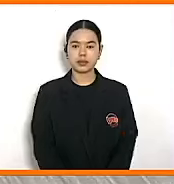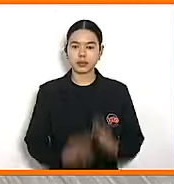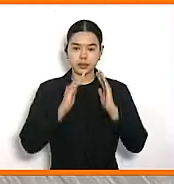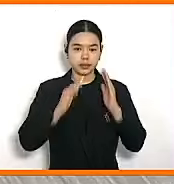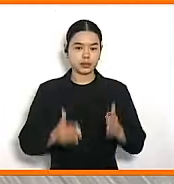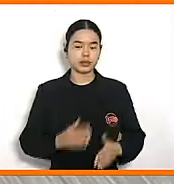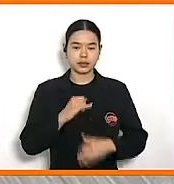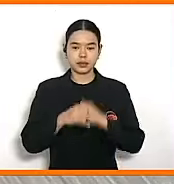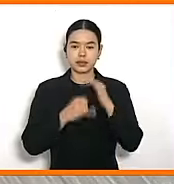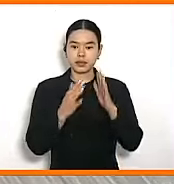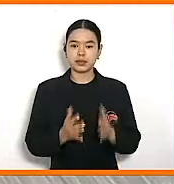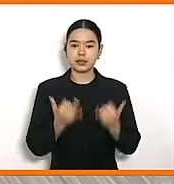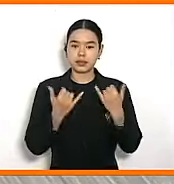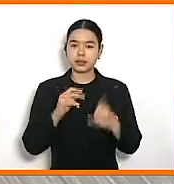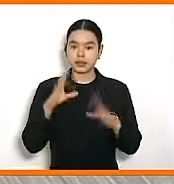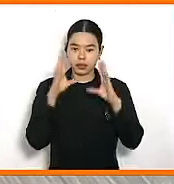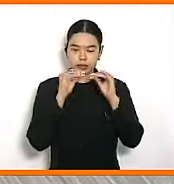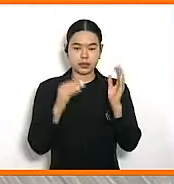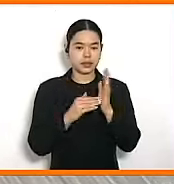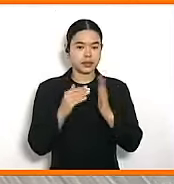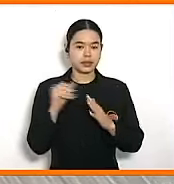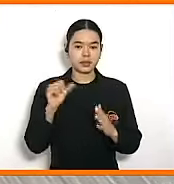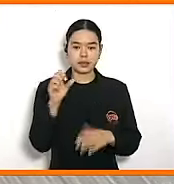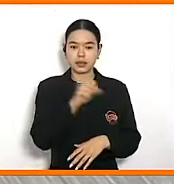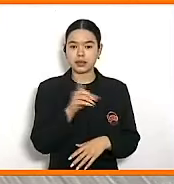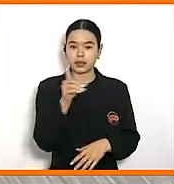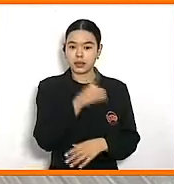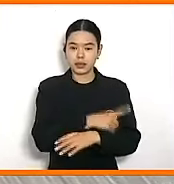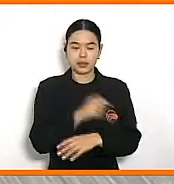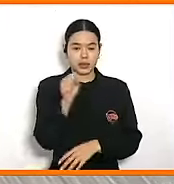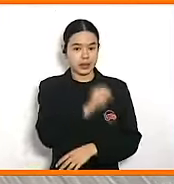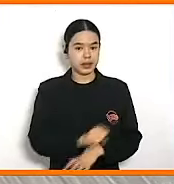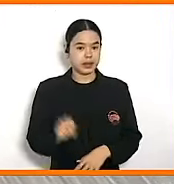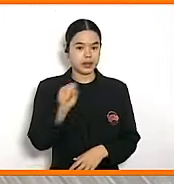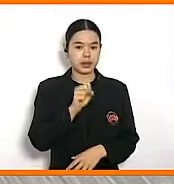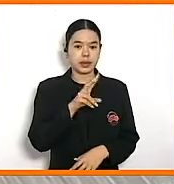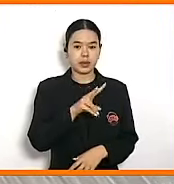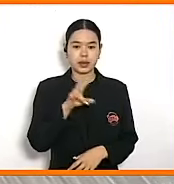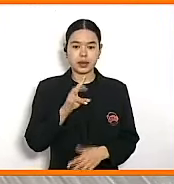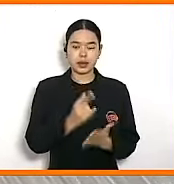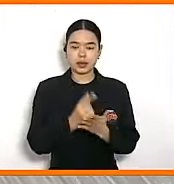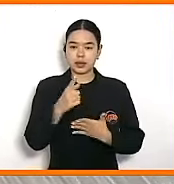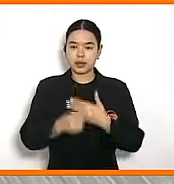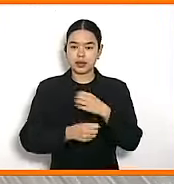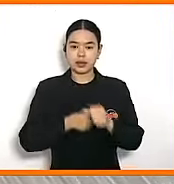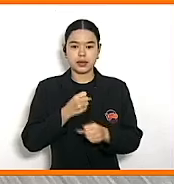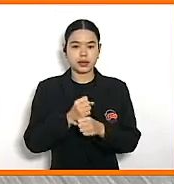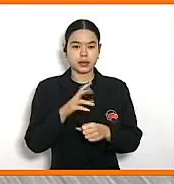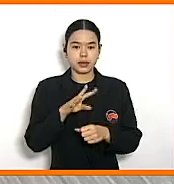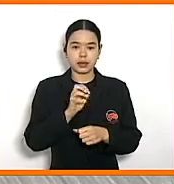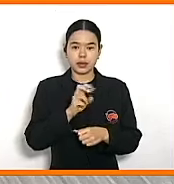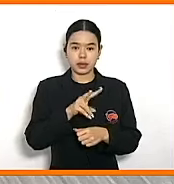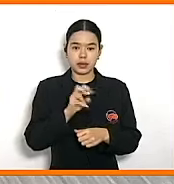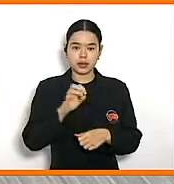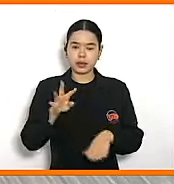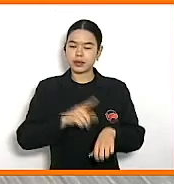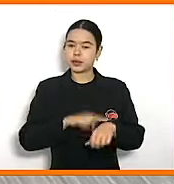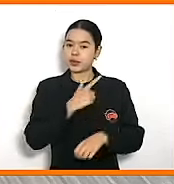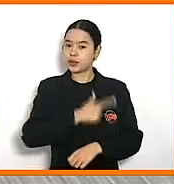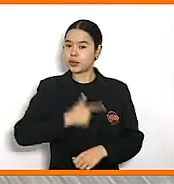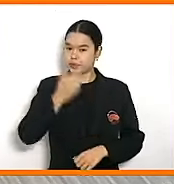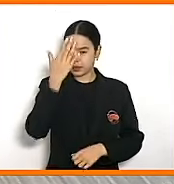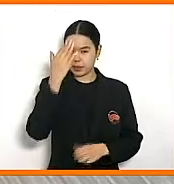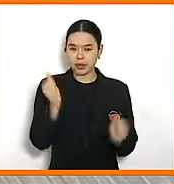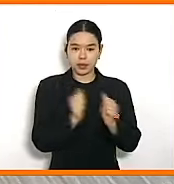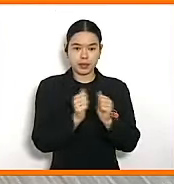Bienvenidos jugadores a nuestra noche millonaria de hoy, sábado 27 de julio del 2024. Un placer acompañarles en un sorteo